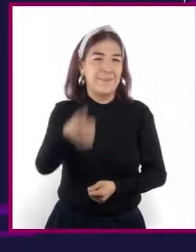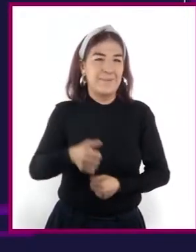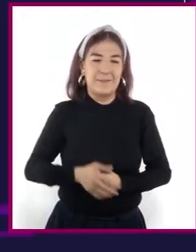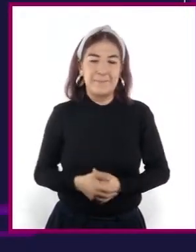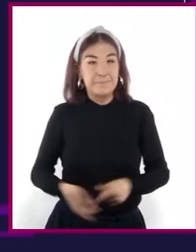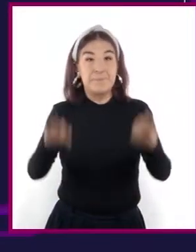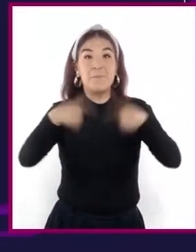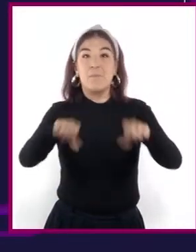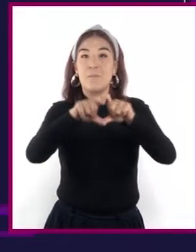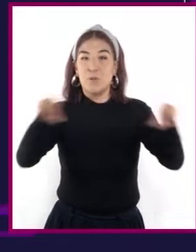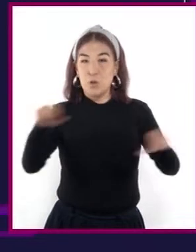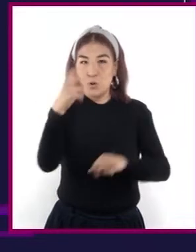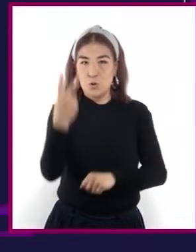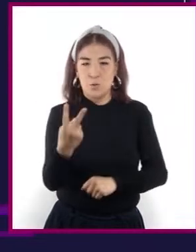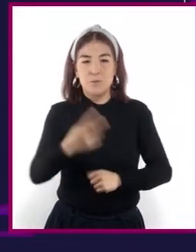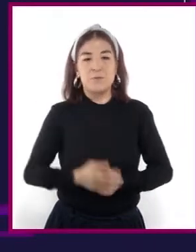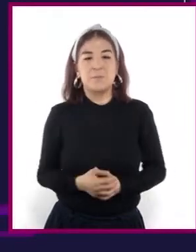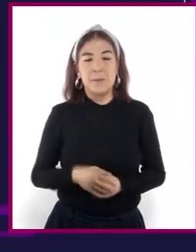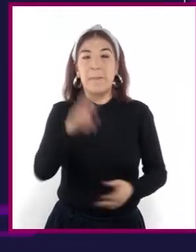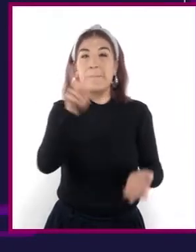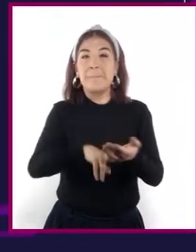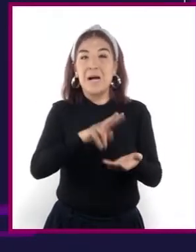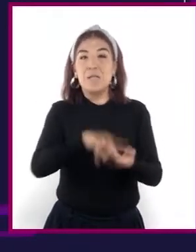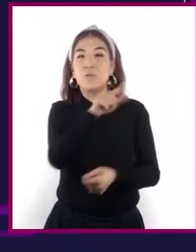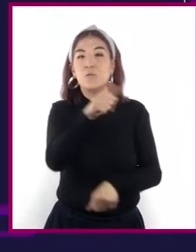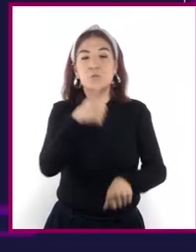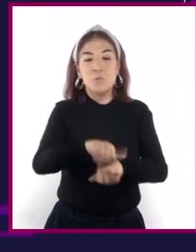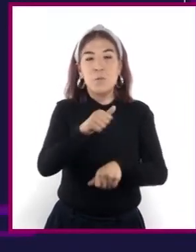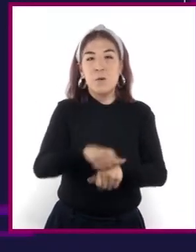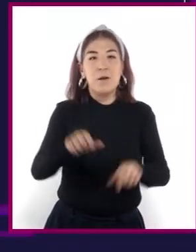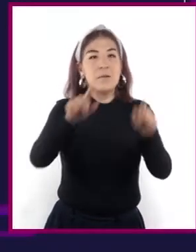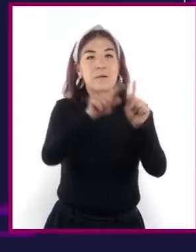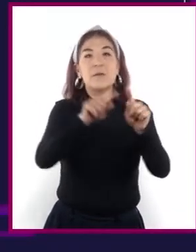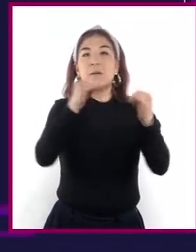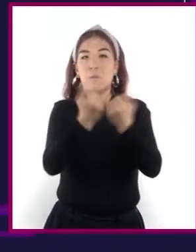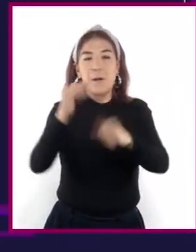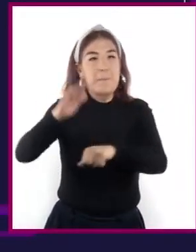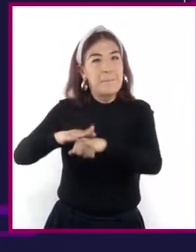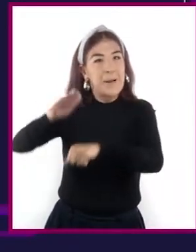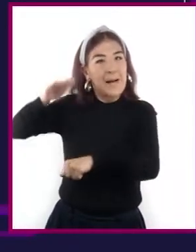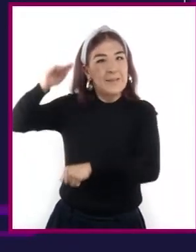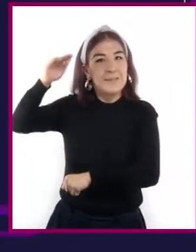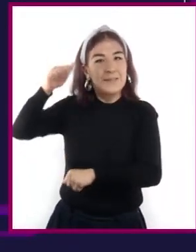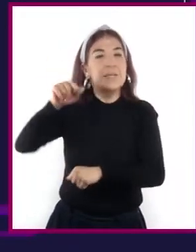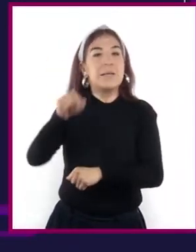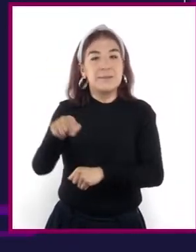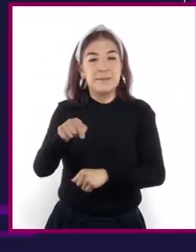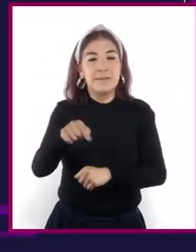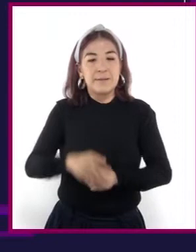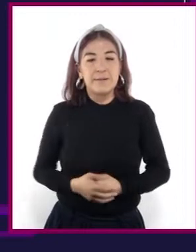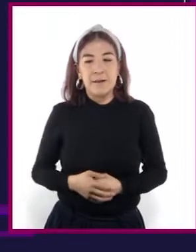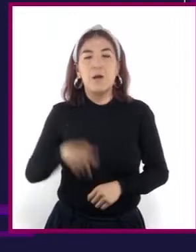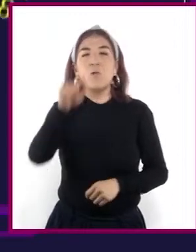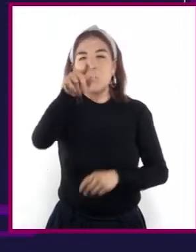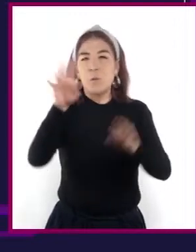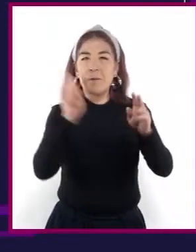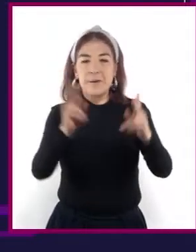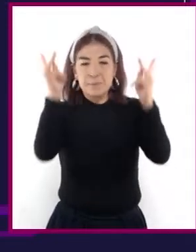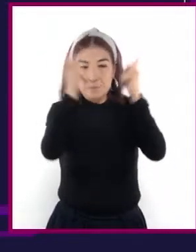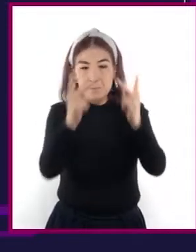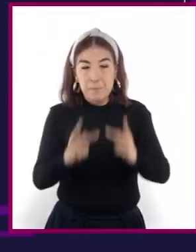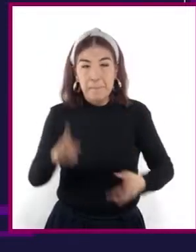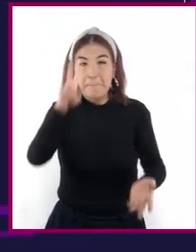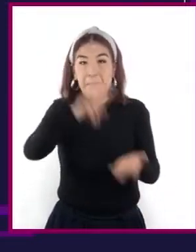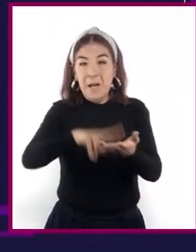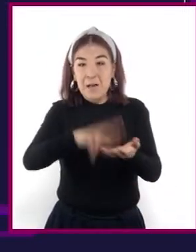2, al aumentar los valores de una magnitud, los de la otra también aumentan. Por lo tanto, hallemos los cocientes de los